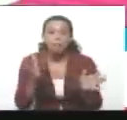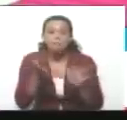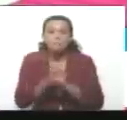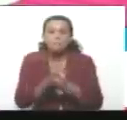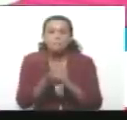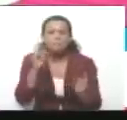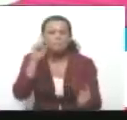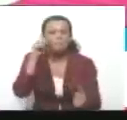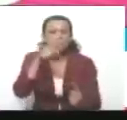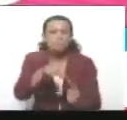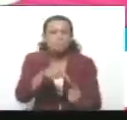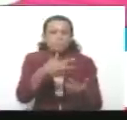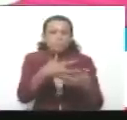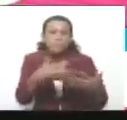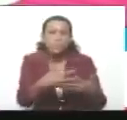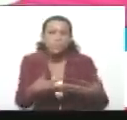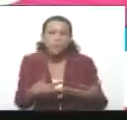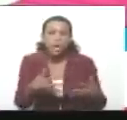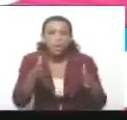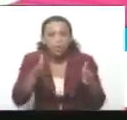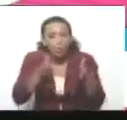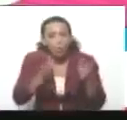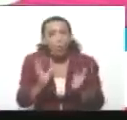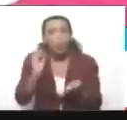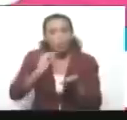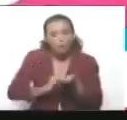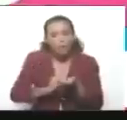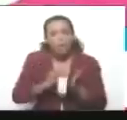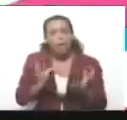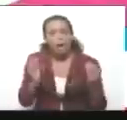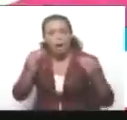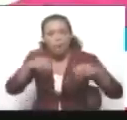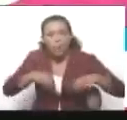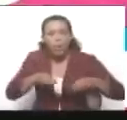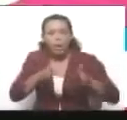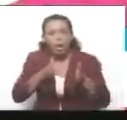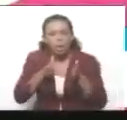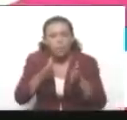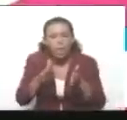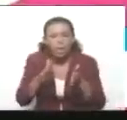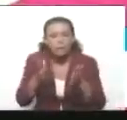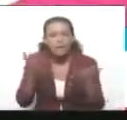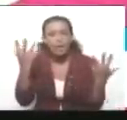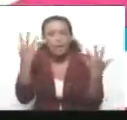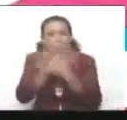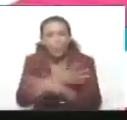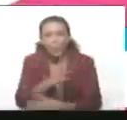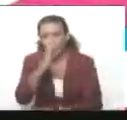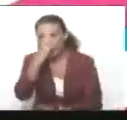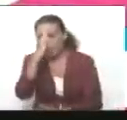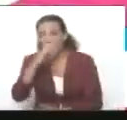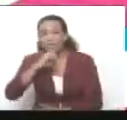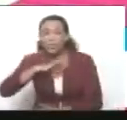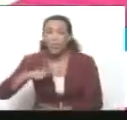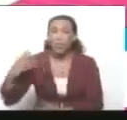de encaminar otra vez esta controversia histórica